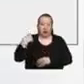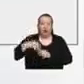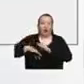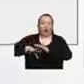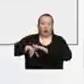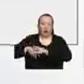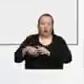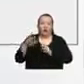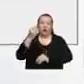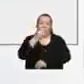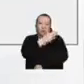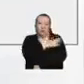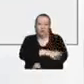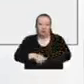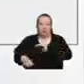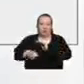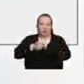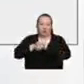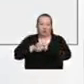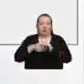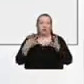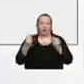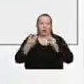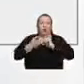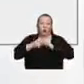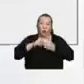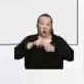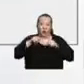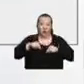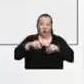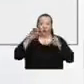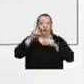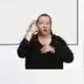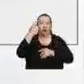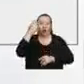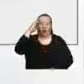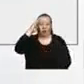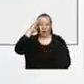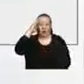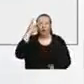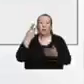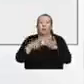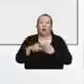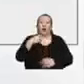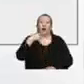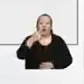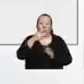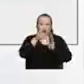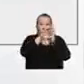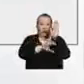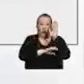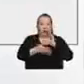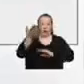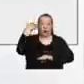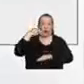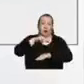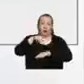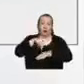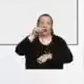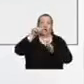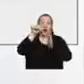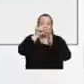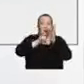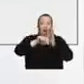complicidad pero un problema así debería ser suficiente la policía pero miren lo que dice la constitución de montecristi artículos 158